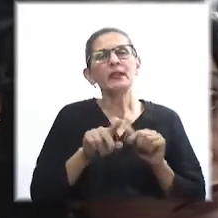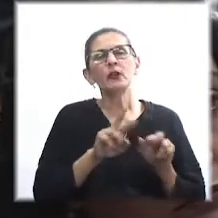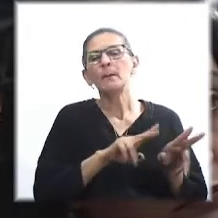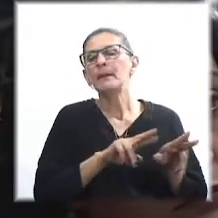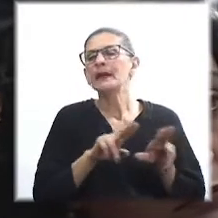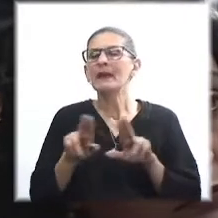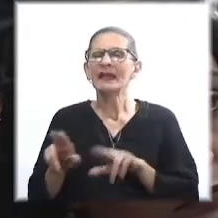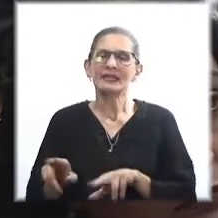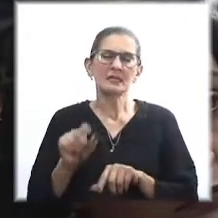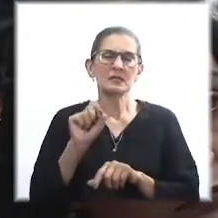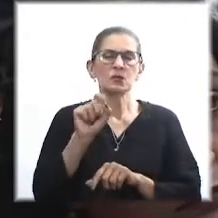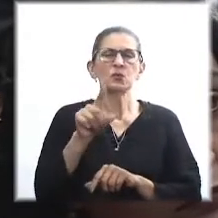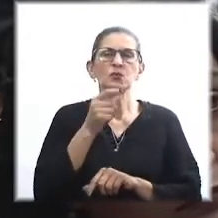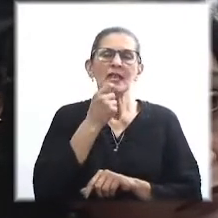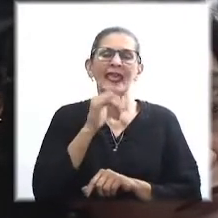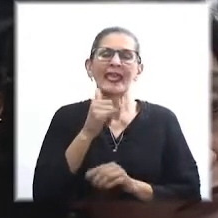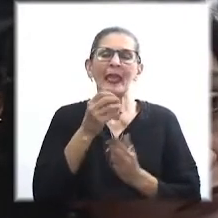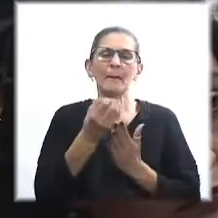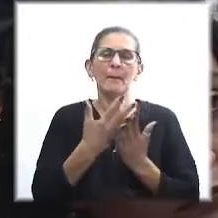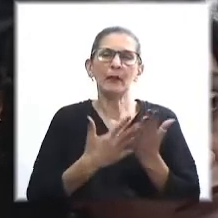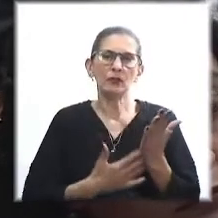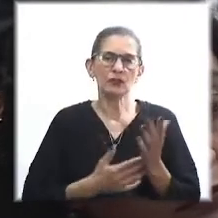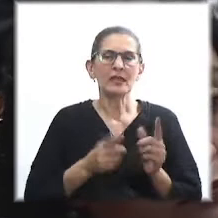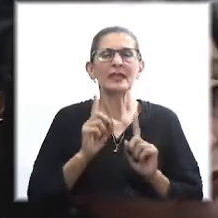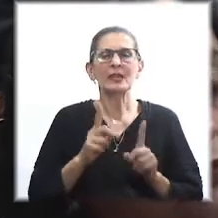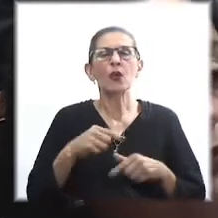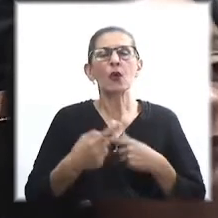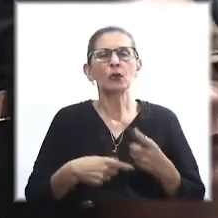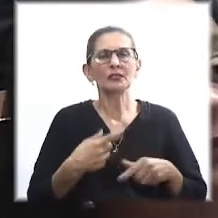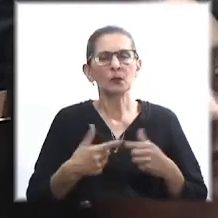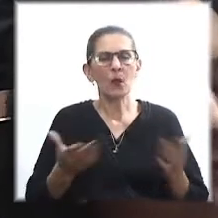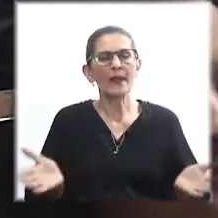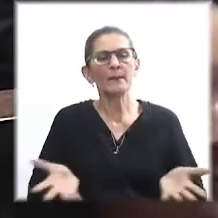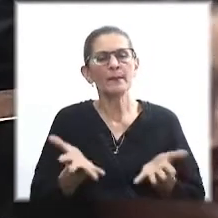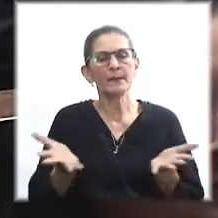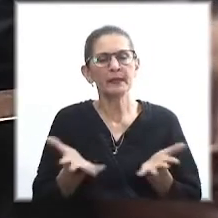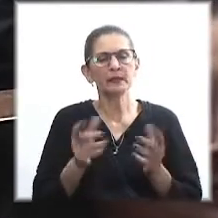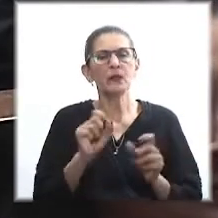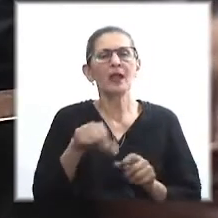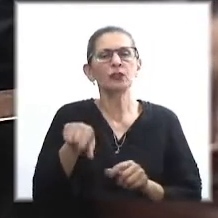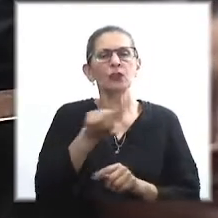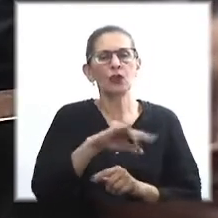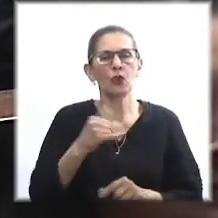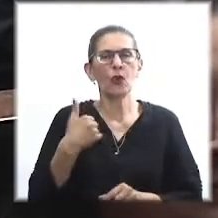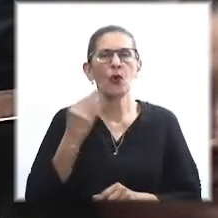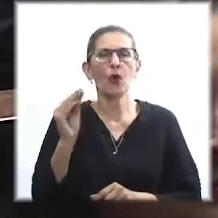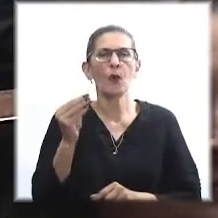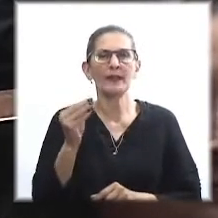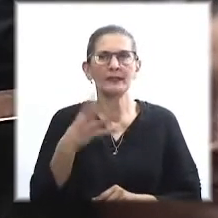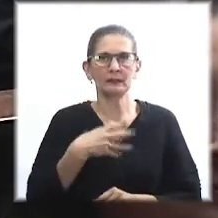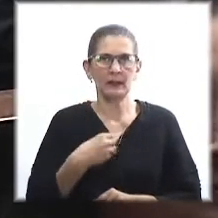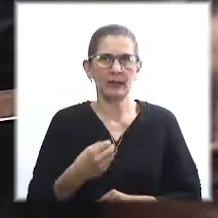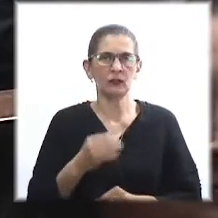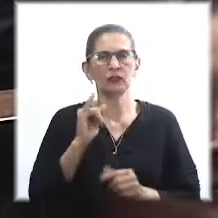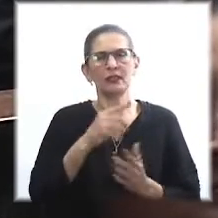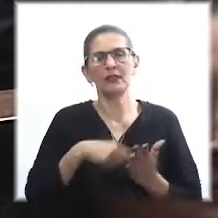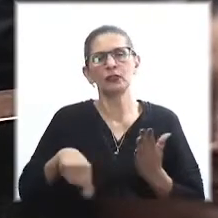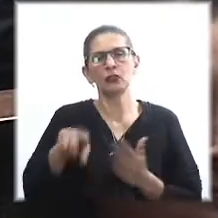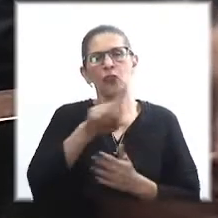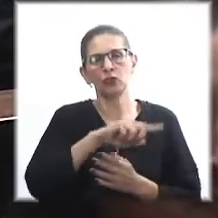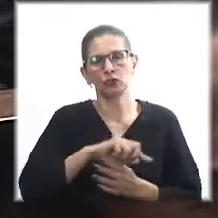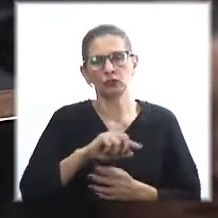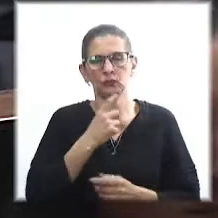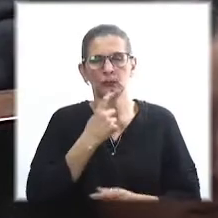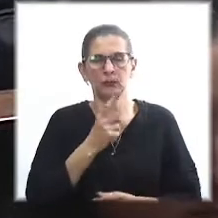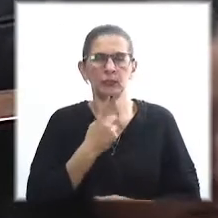su ejemplo que sin duda continuará inspirando a los jóvenes de su partido y de todos los partidos. Muchas gracias.